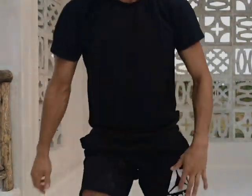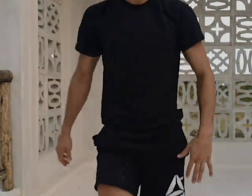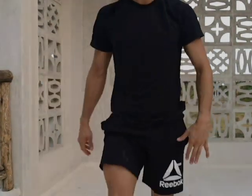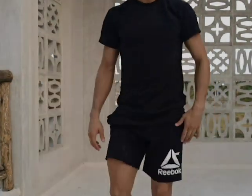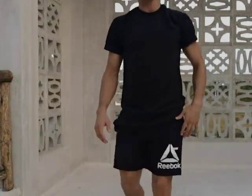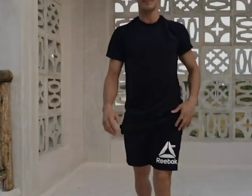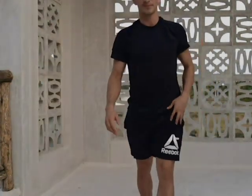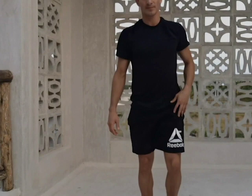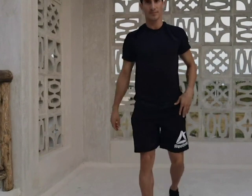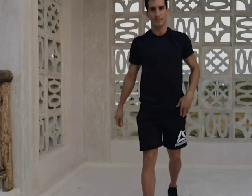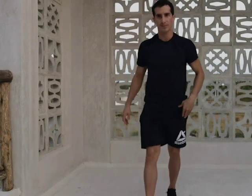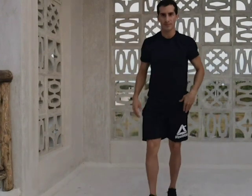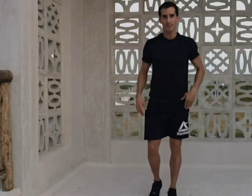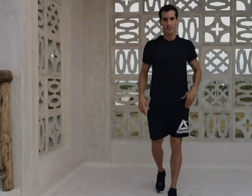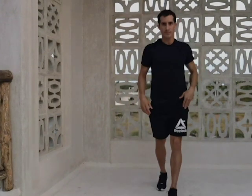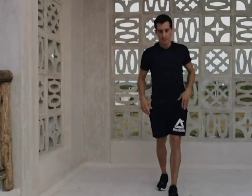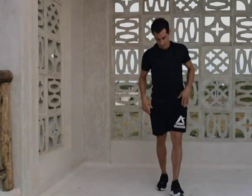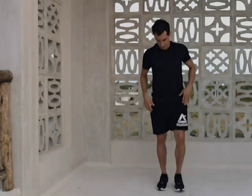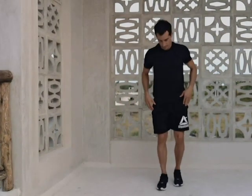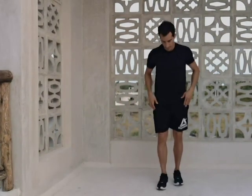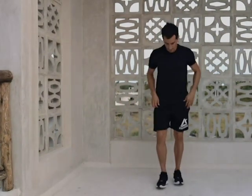Venga.